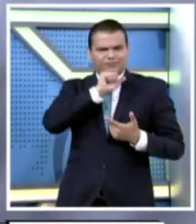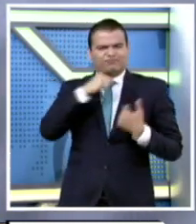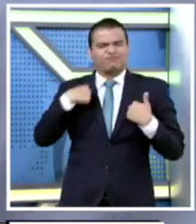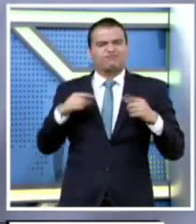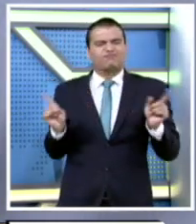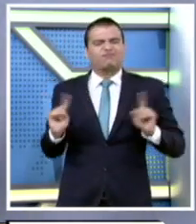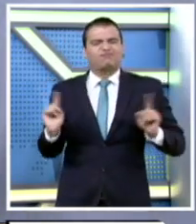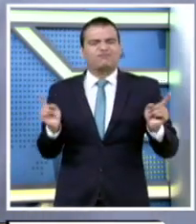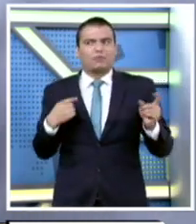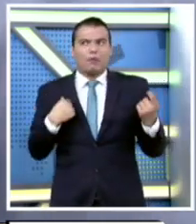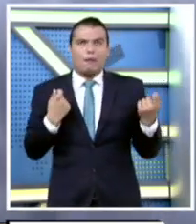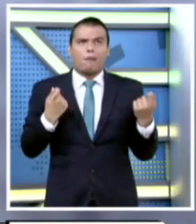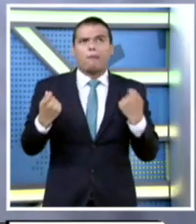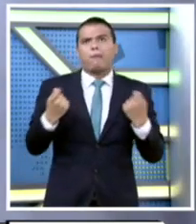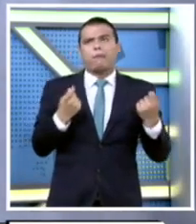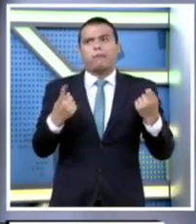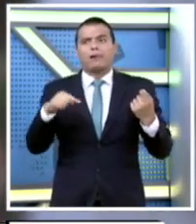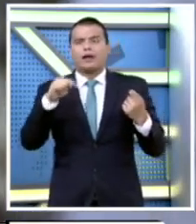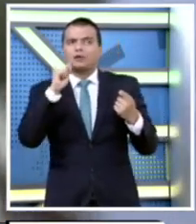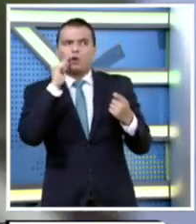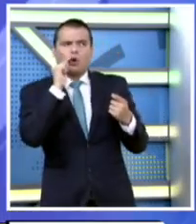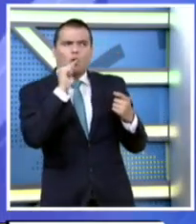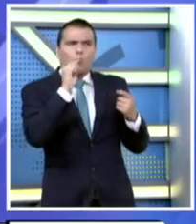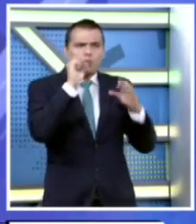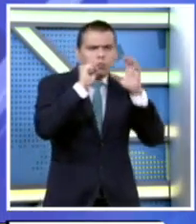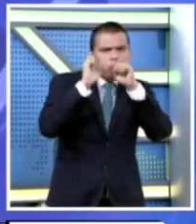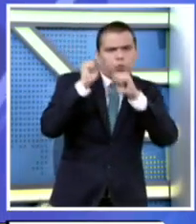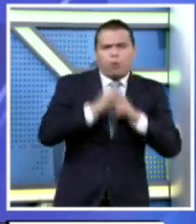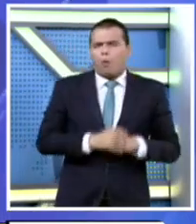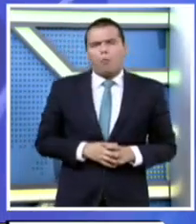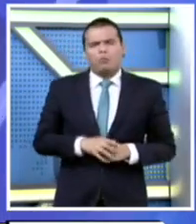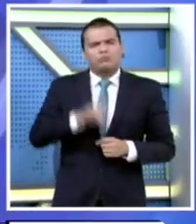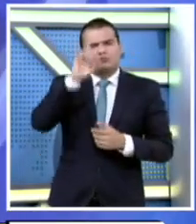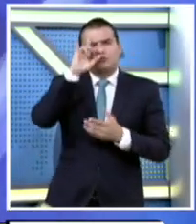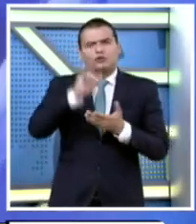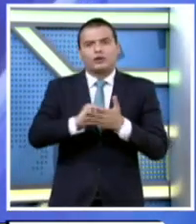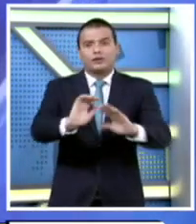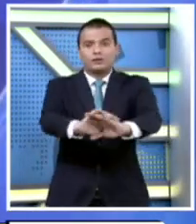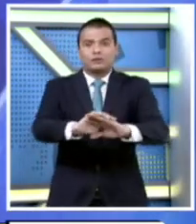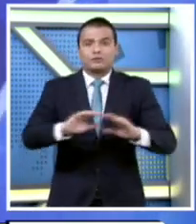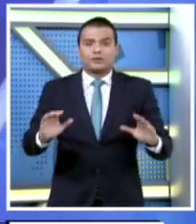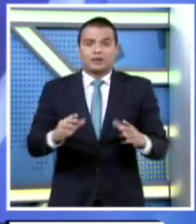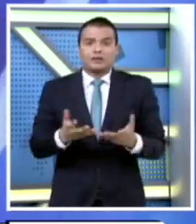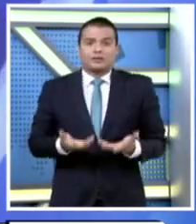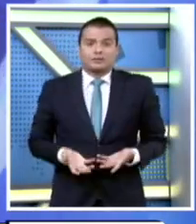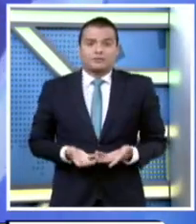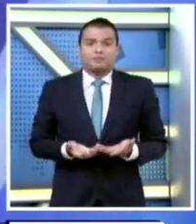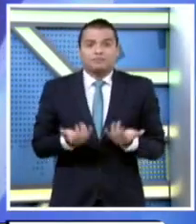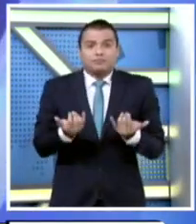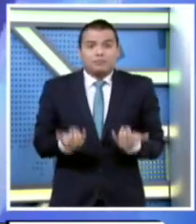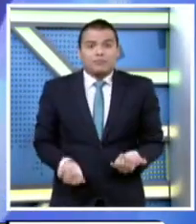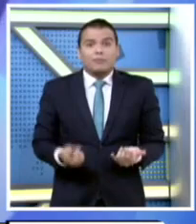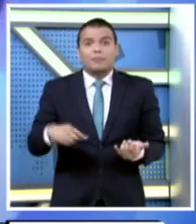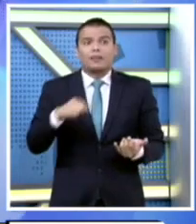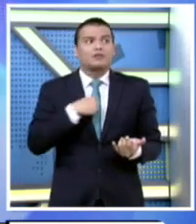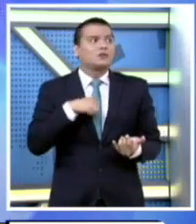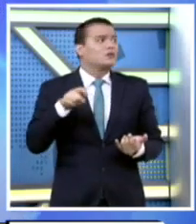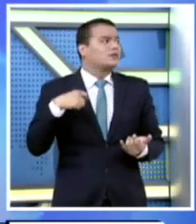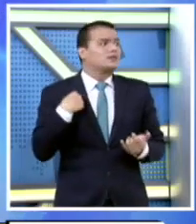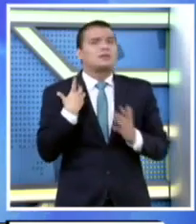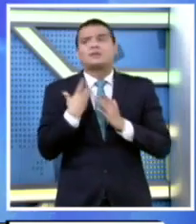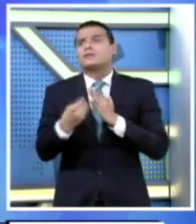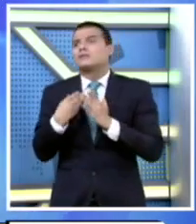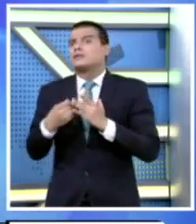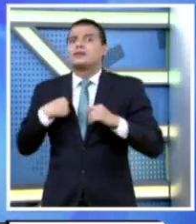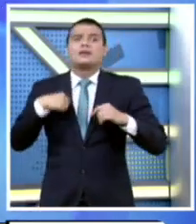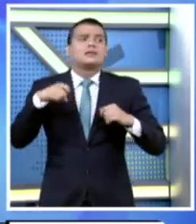las autoridades sean ahora tan eficaces. Finalmente, la fuerza de la vida cotidiana, la necesidad de salir a socializar